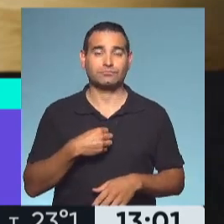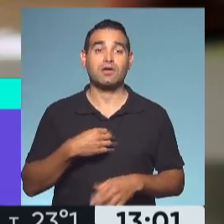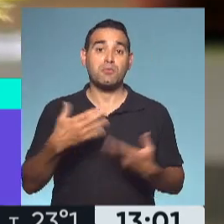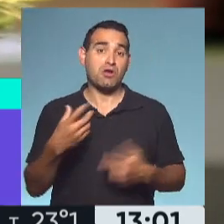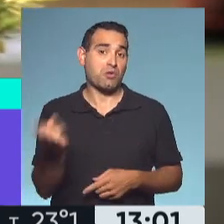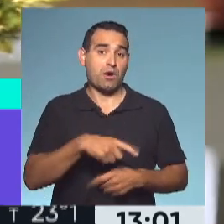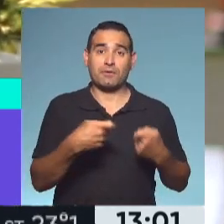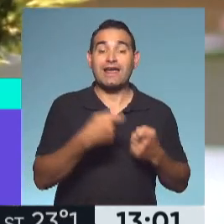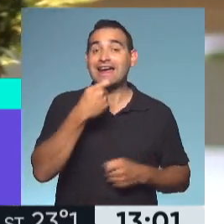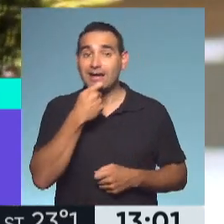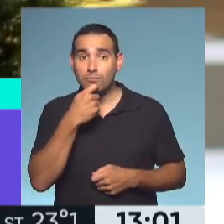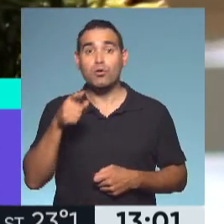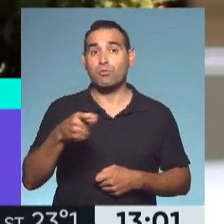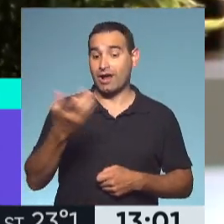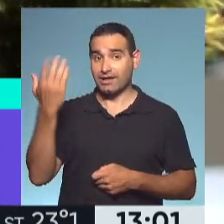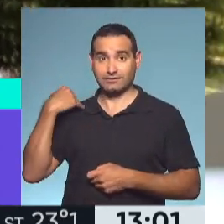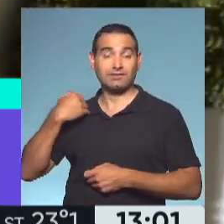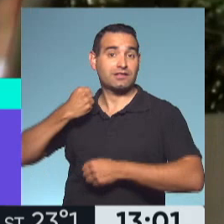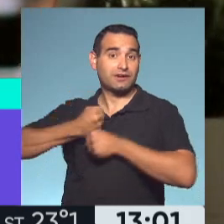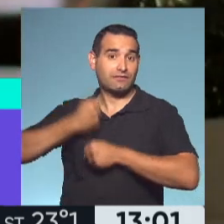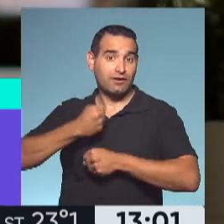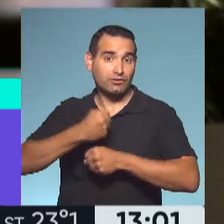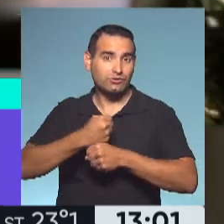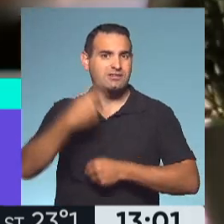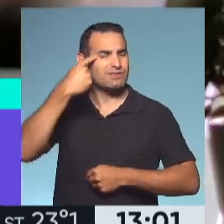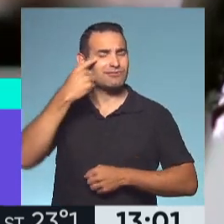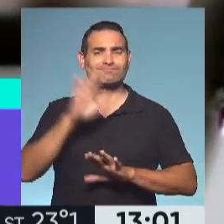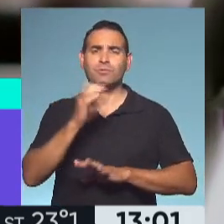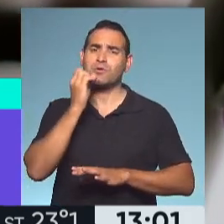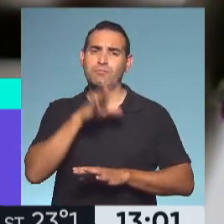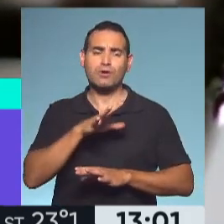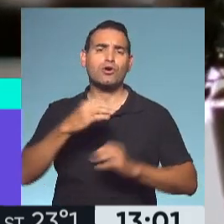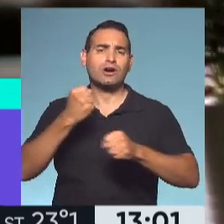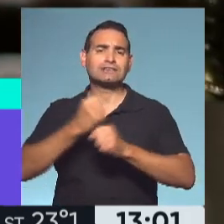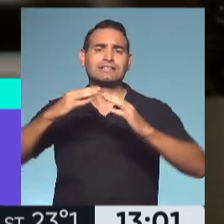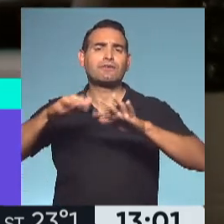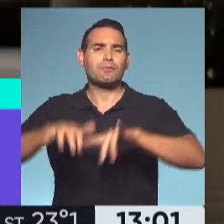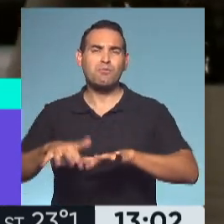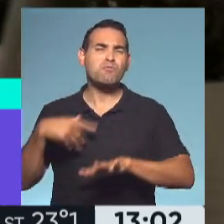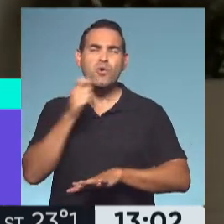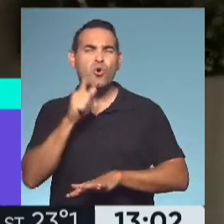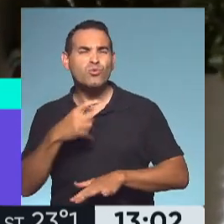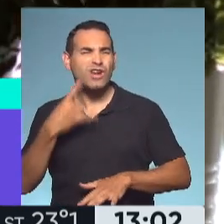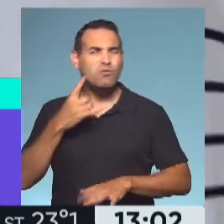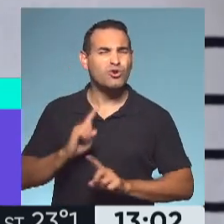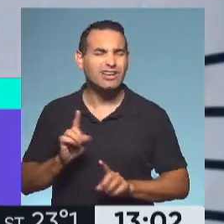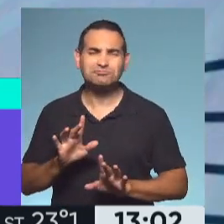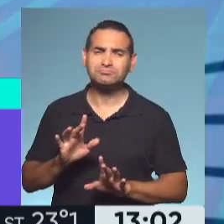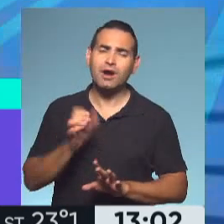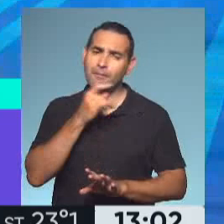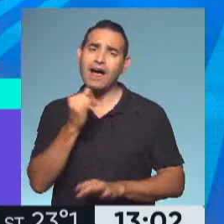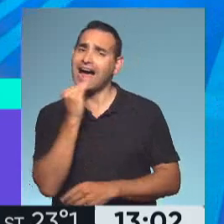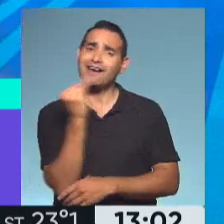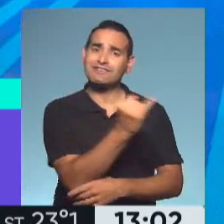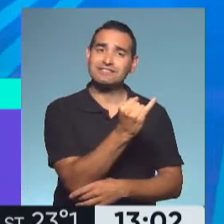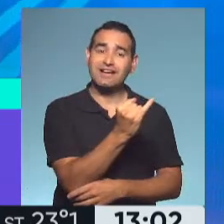Quiere decir que si vos venías trabajando y optás por la forma de teletrabajo y no te gusta o no estás a gusto, notificás en